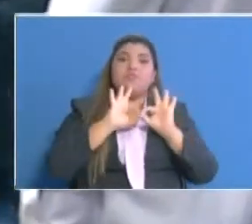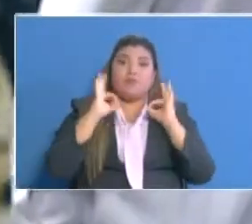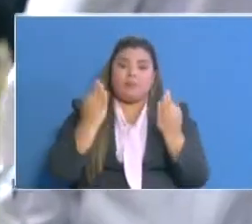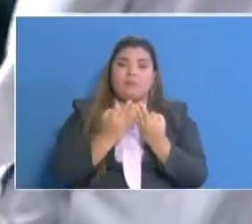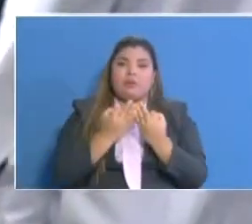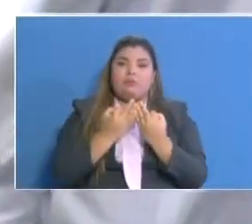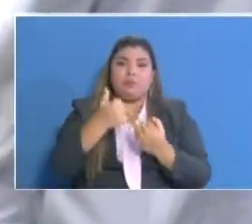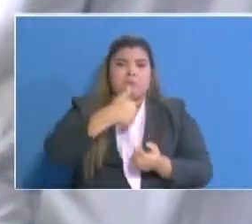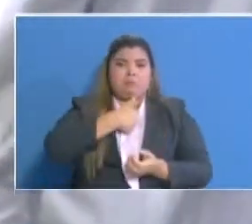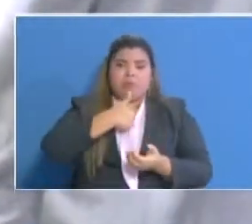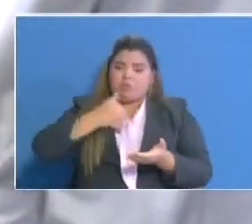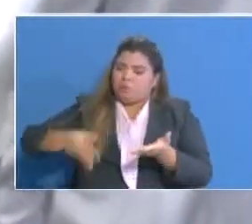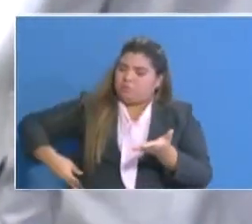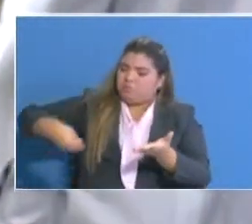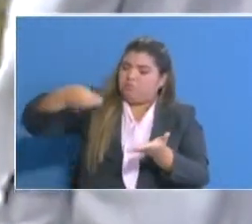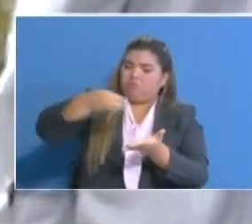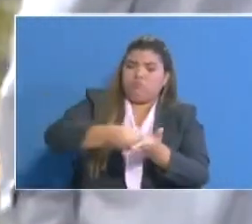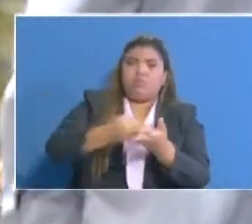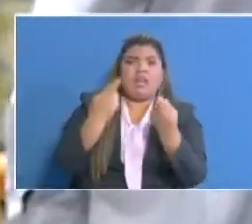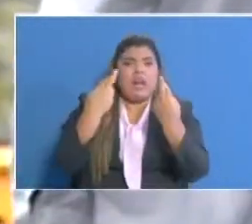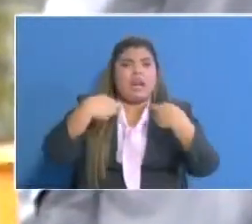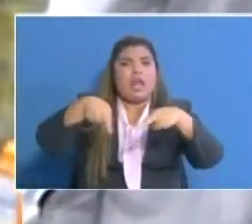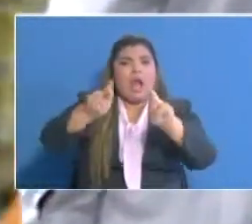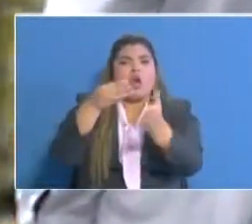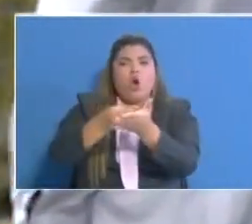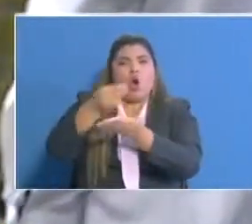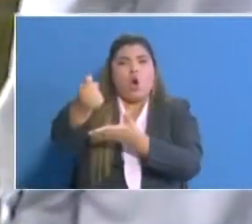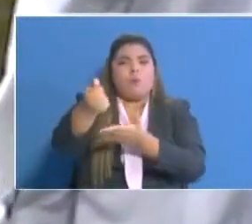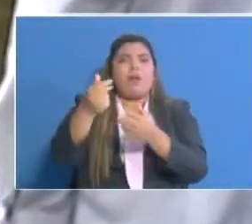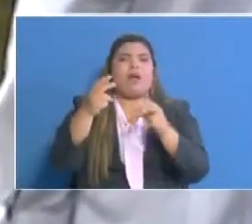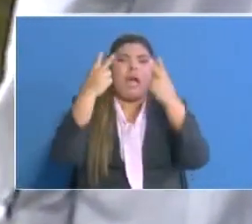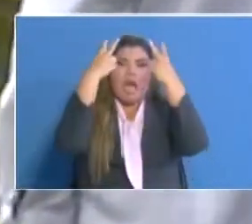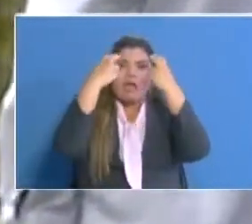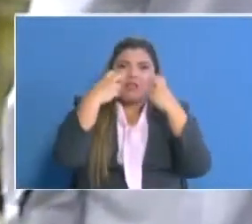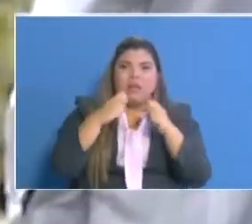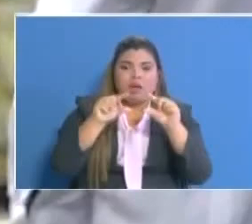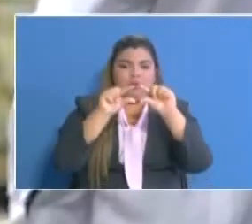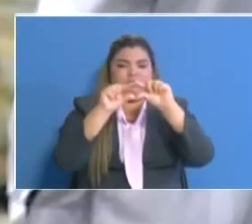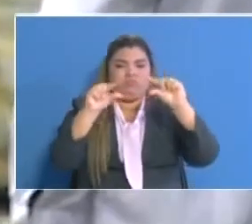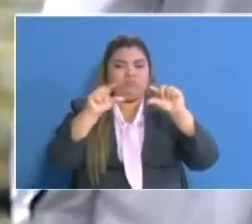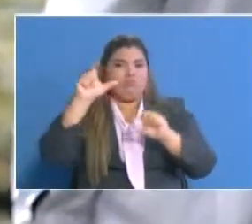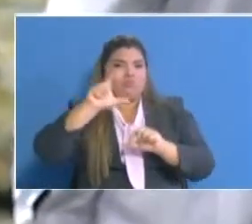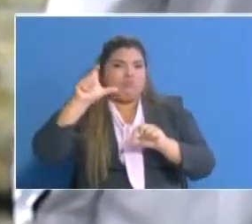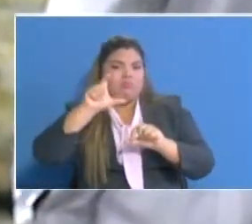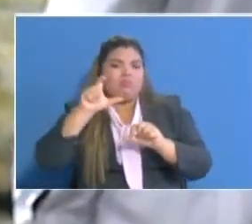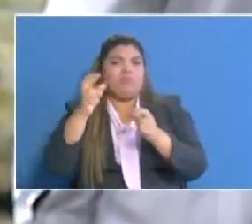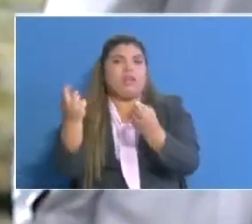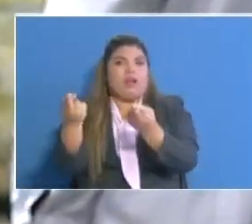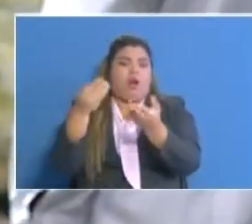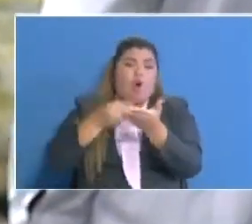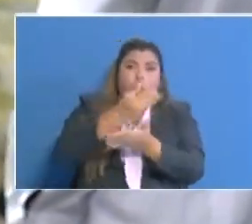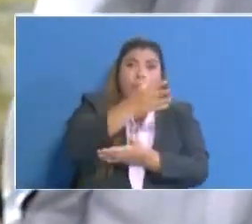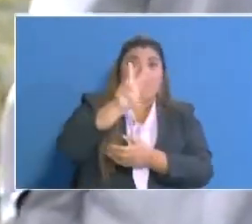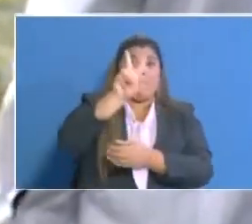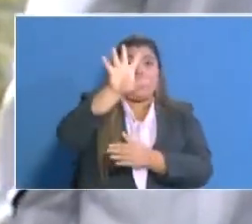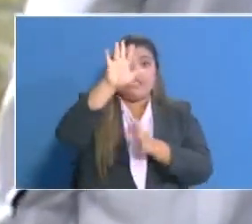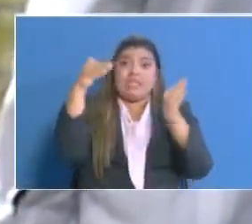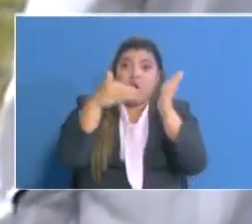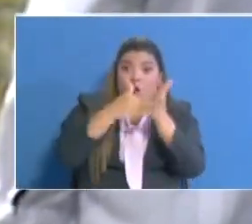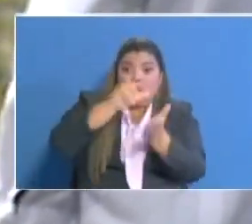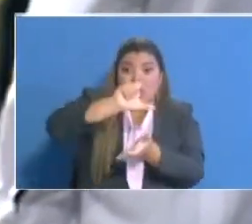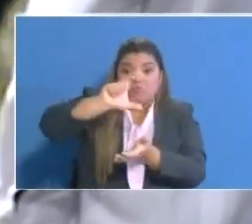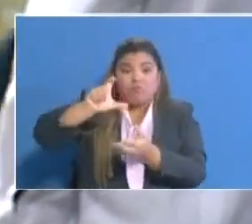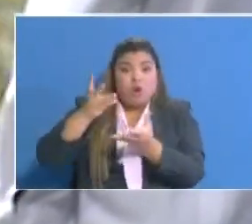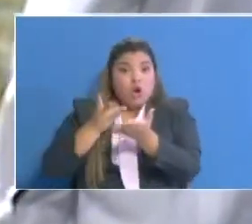que han donado 25 mil pruebas para el tema del coronavirus de Singapur. 25 mil pruebas.